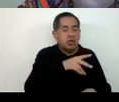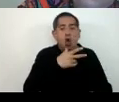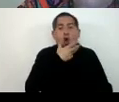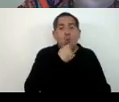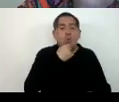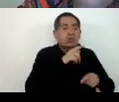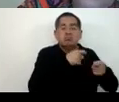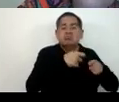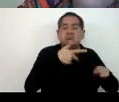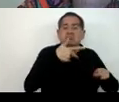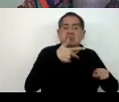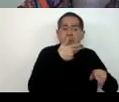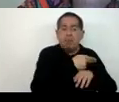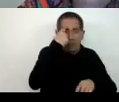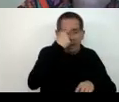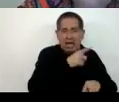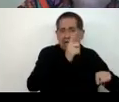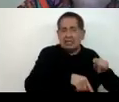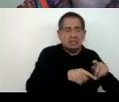forzada, pero en las mujeres sí.